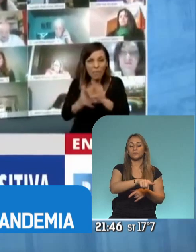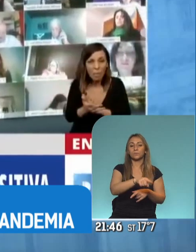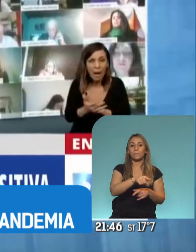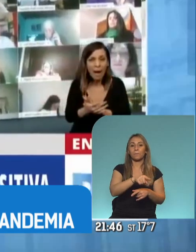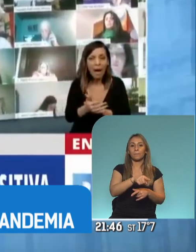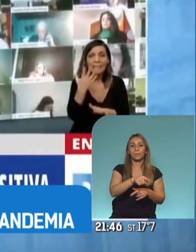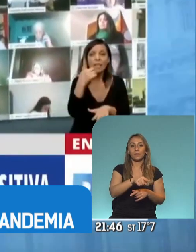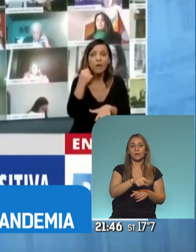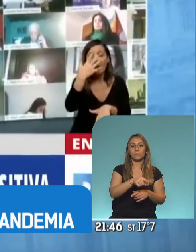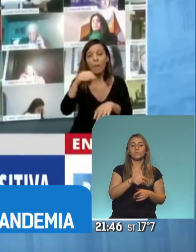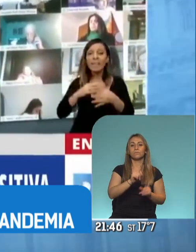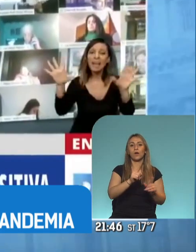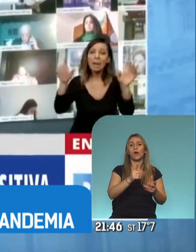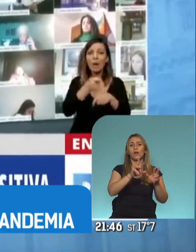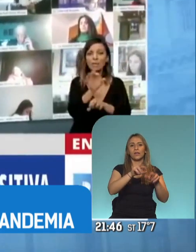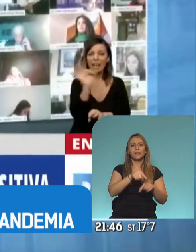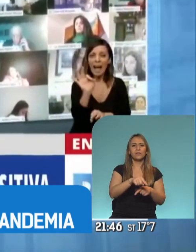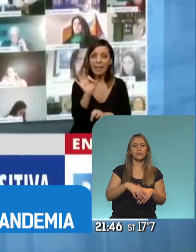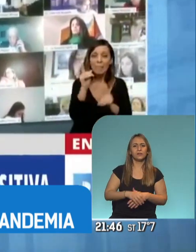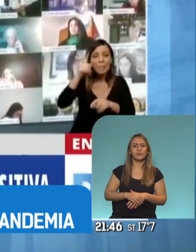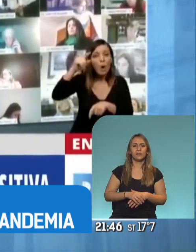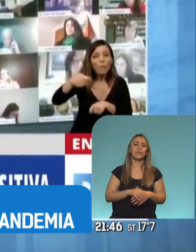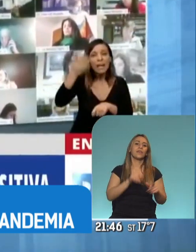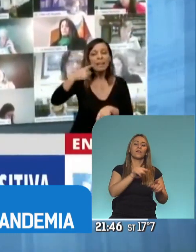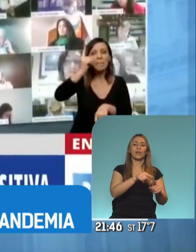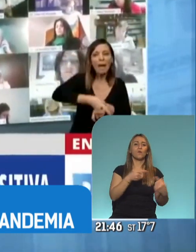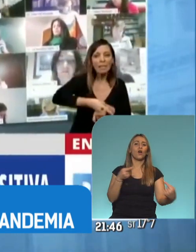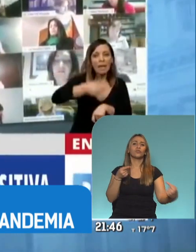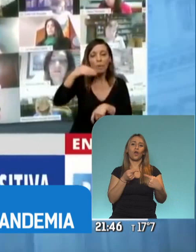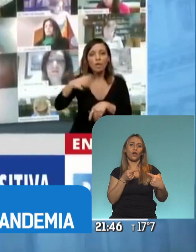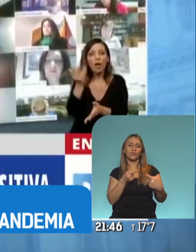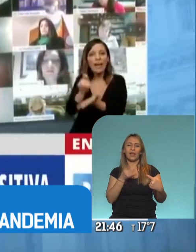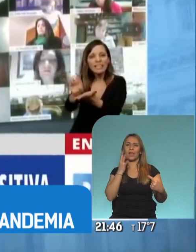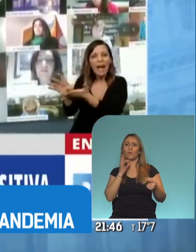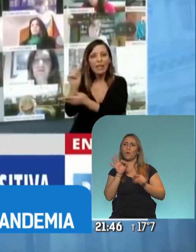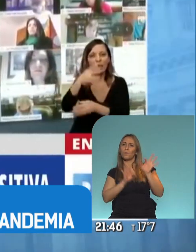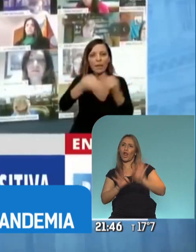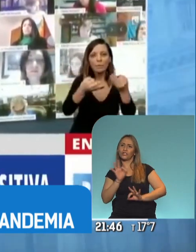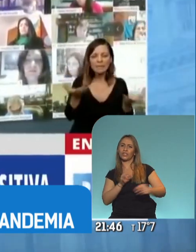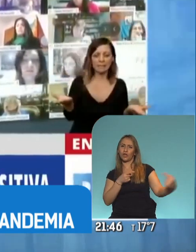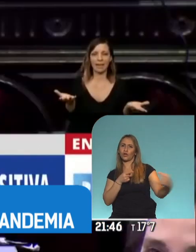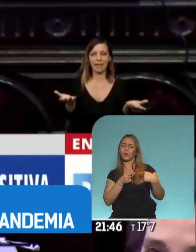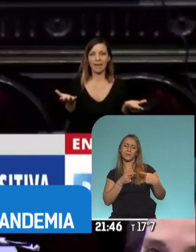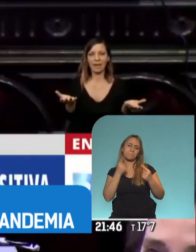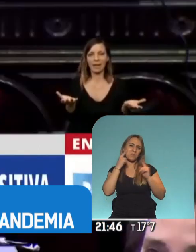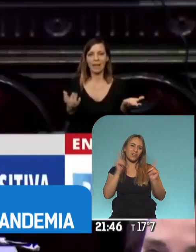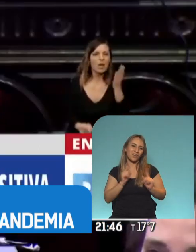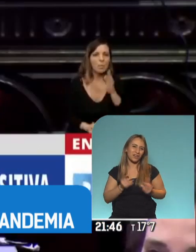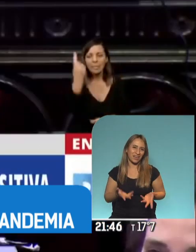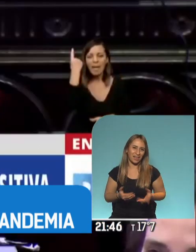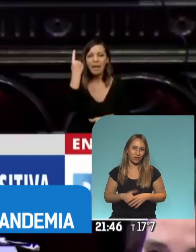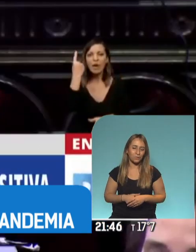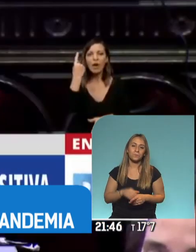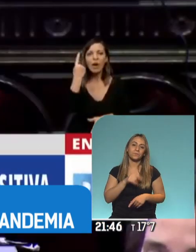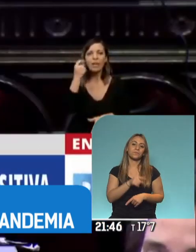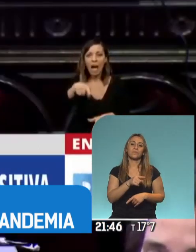Alem, los excluidos, votar en contra de una cosa así, que además están reclamando tan fuertemente.